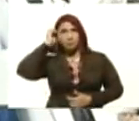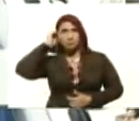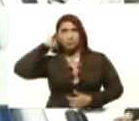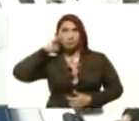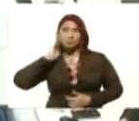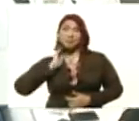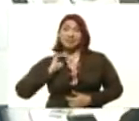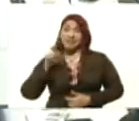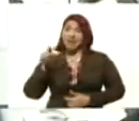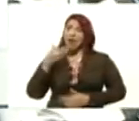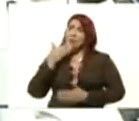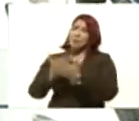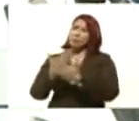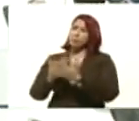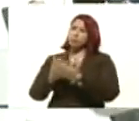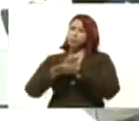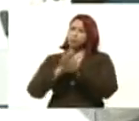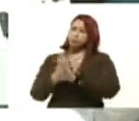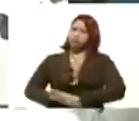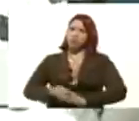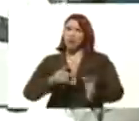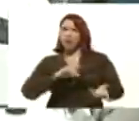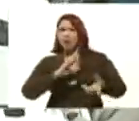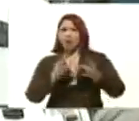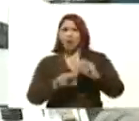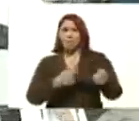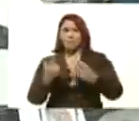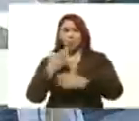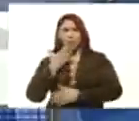Ellos se propusieron destruir los CLAT, por ejemplo.